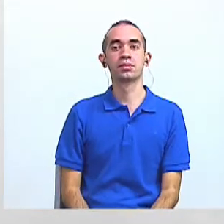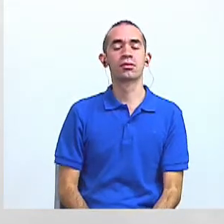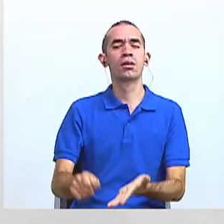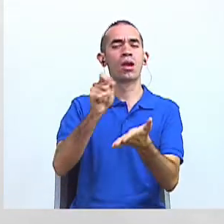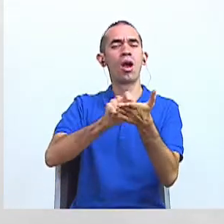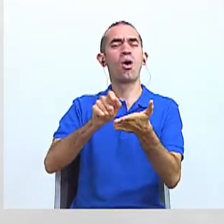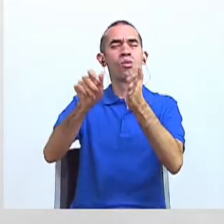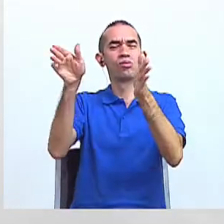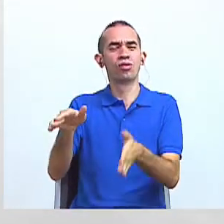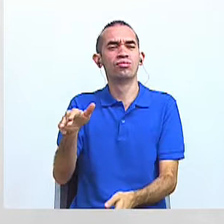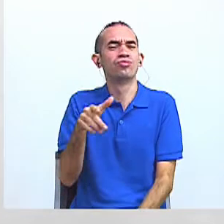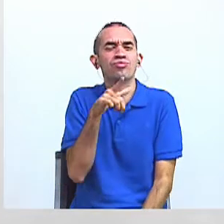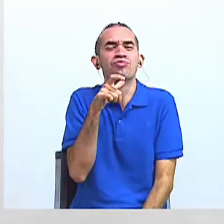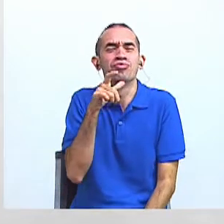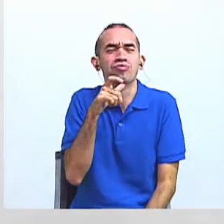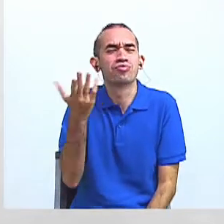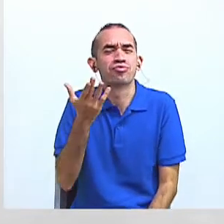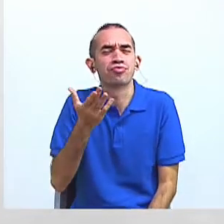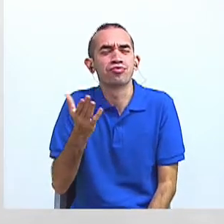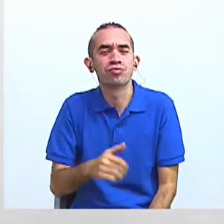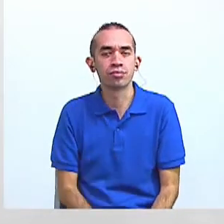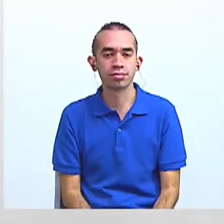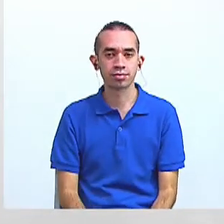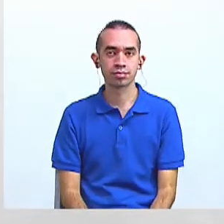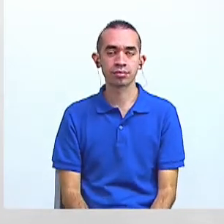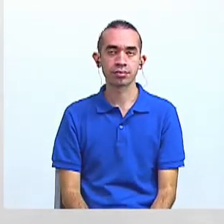quién es el autor de este texto?